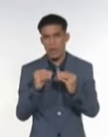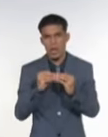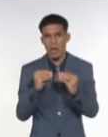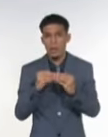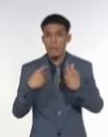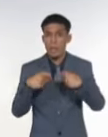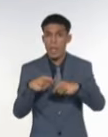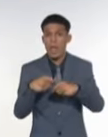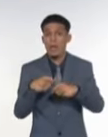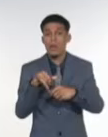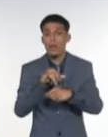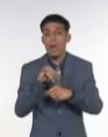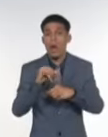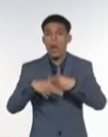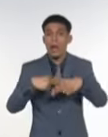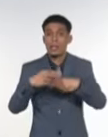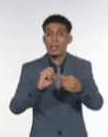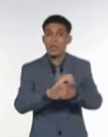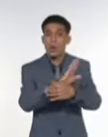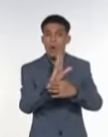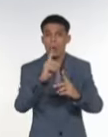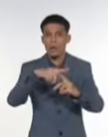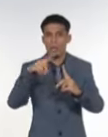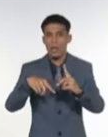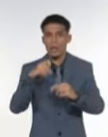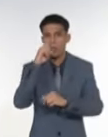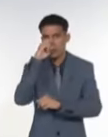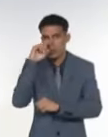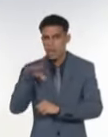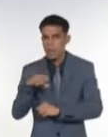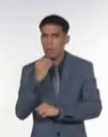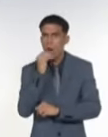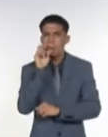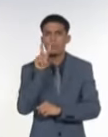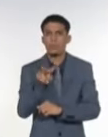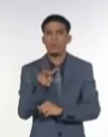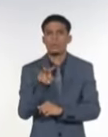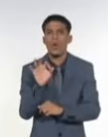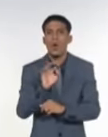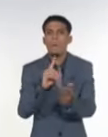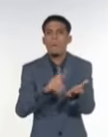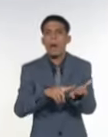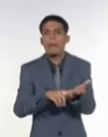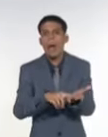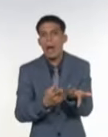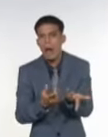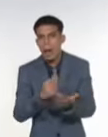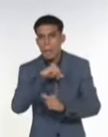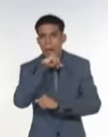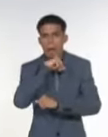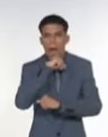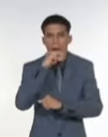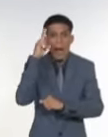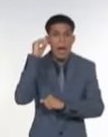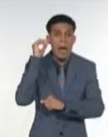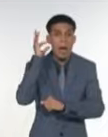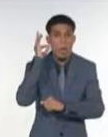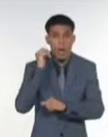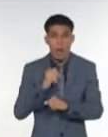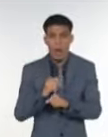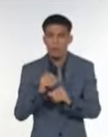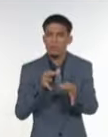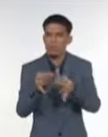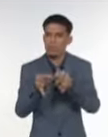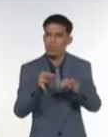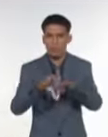un niño, que lo interprete el papá, que lo interprete la abuela y que funcione para todo ese tipo